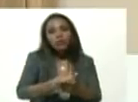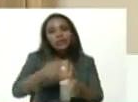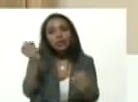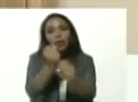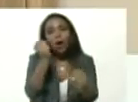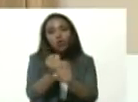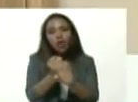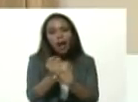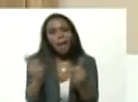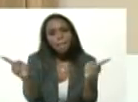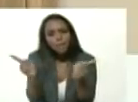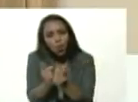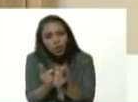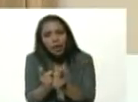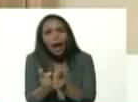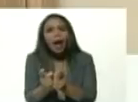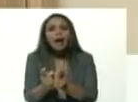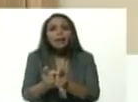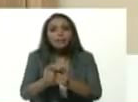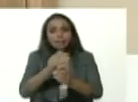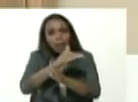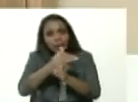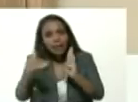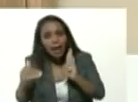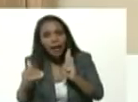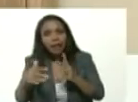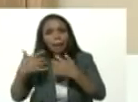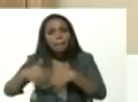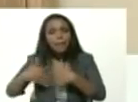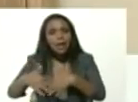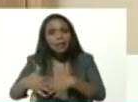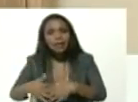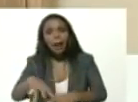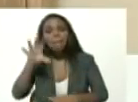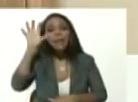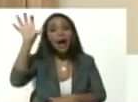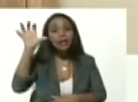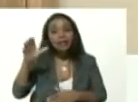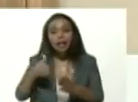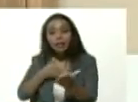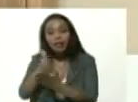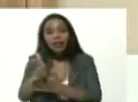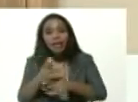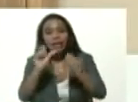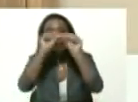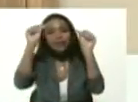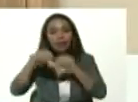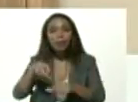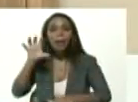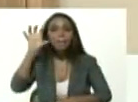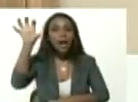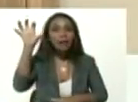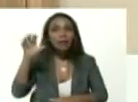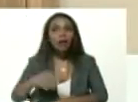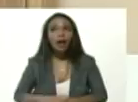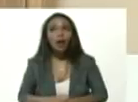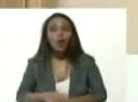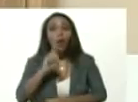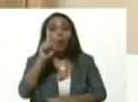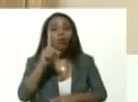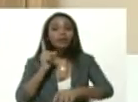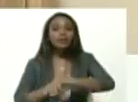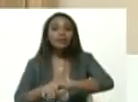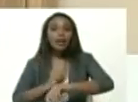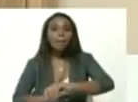las pequeñas, medianas industrias y comercios del país a través del sistema de Patria por un lapso